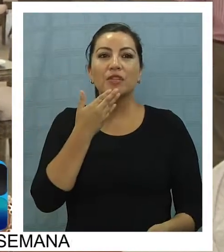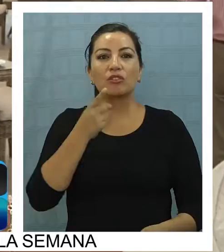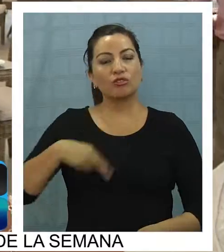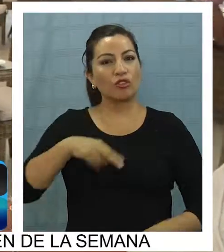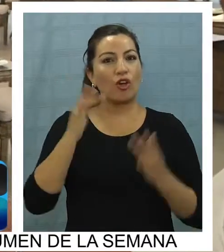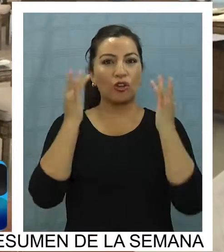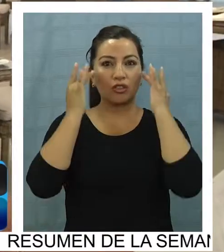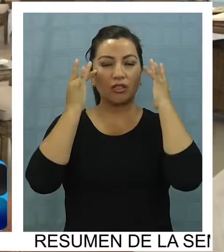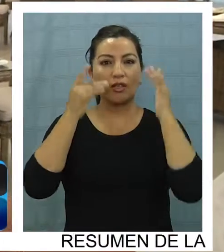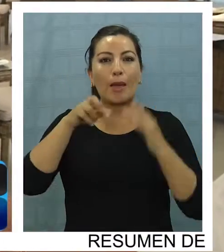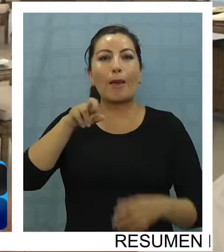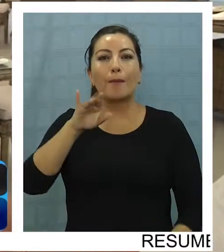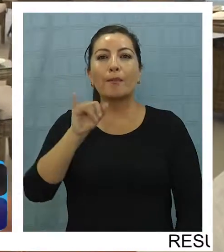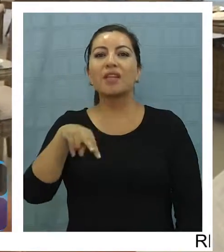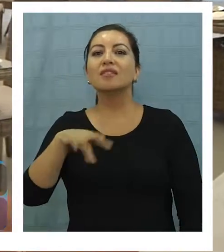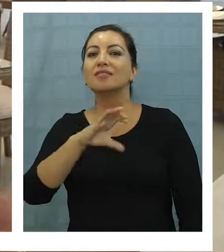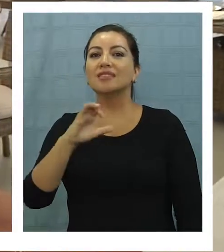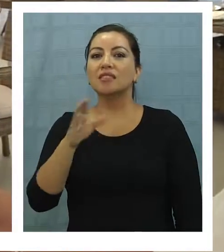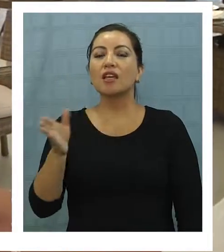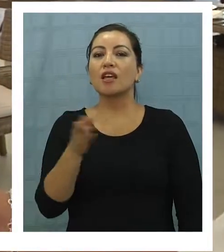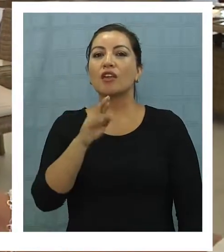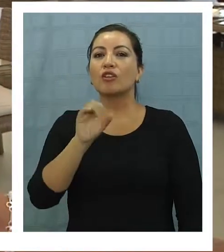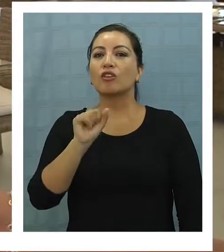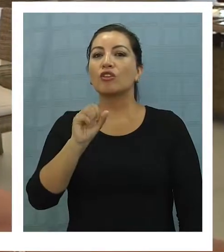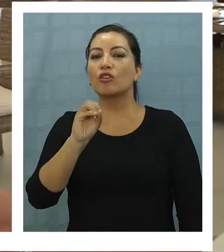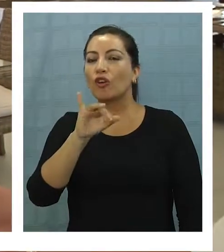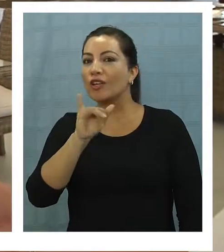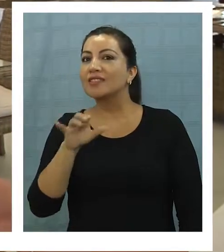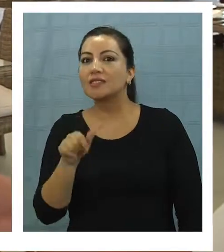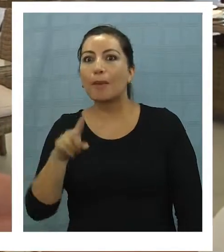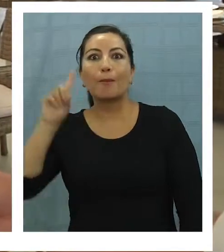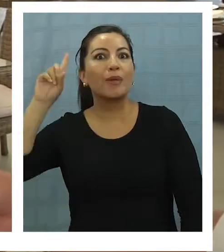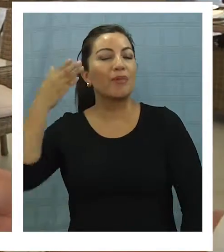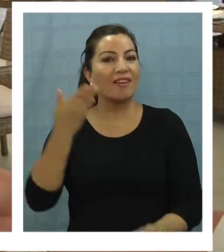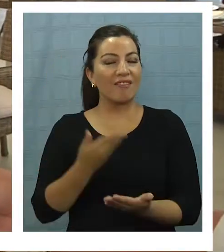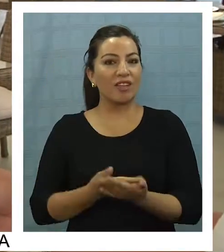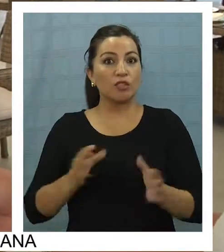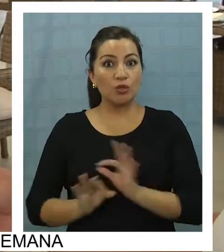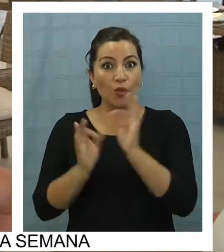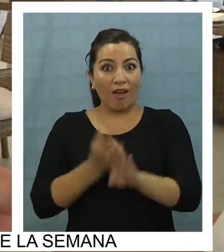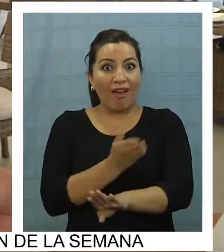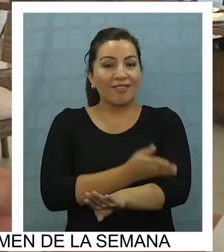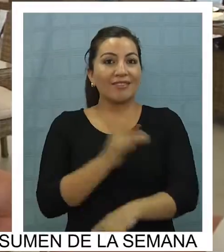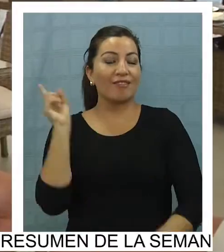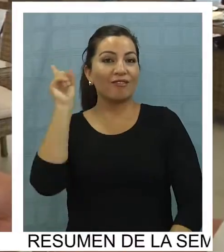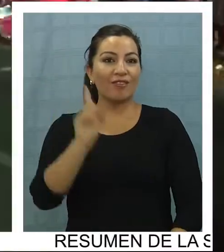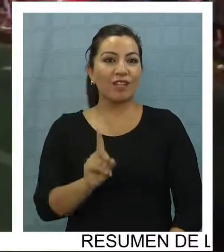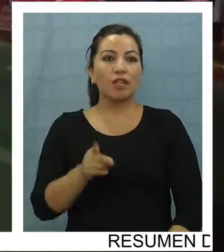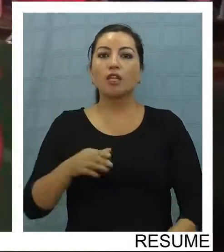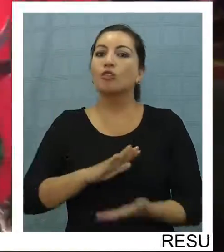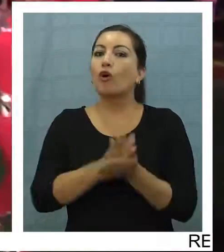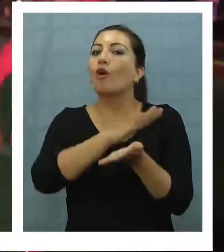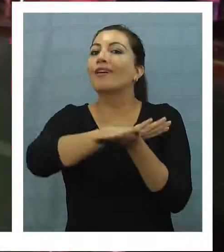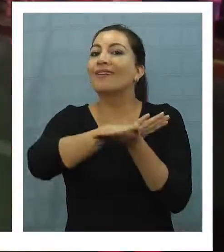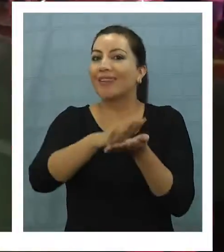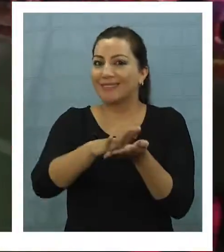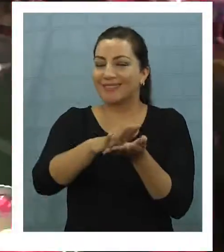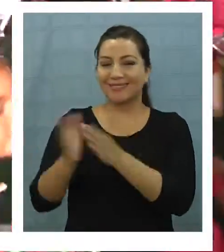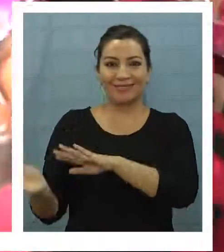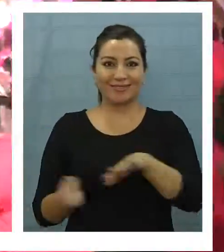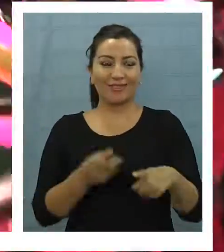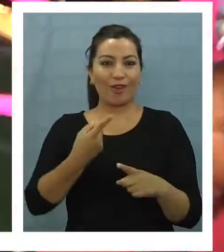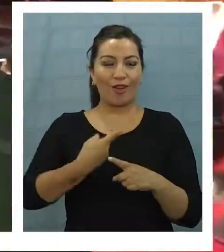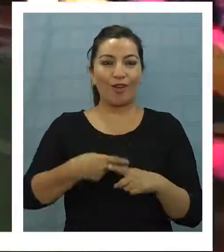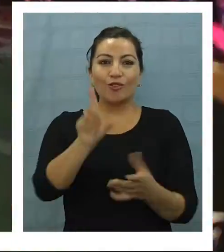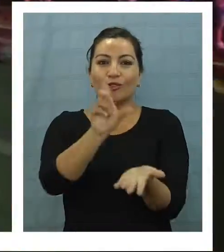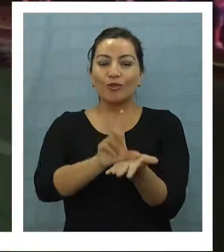muy contentos. Prince Royce es uno de ellos, no ha venido nunca y lo traemos por primera vez a la ciudad y de manera totalmente gratis. Otro